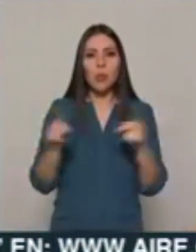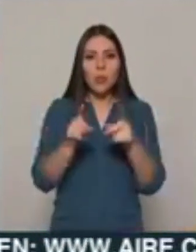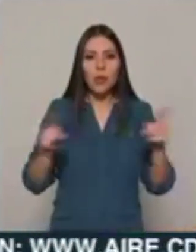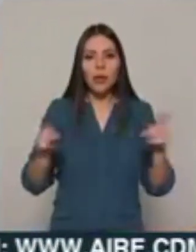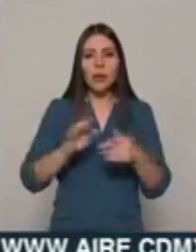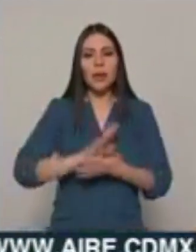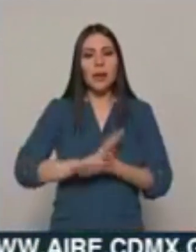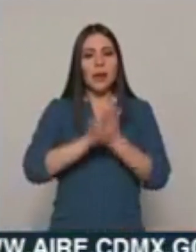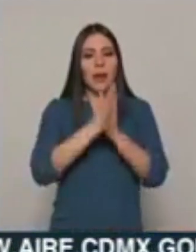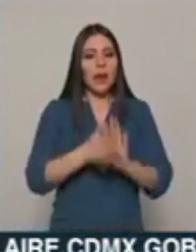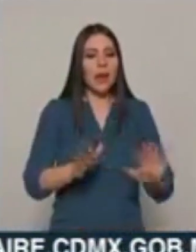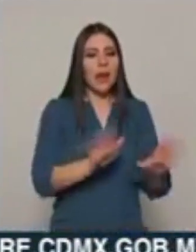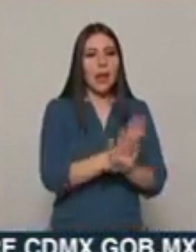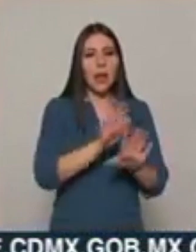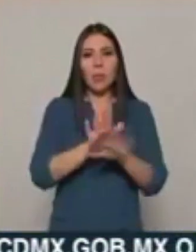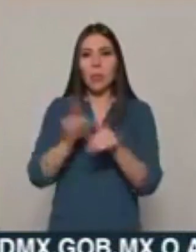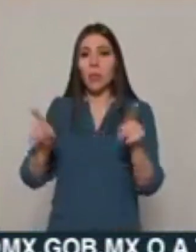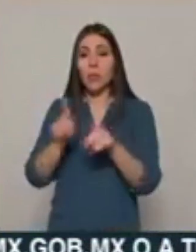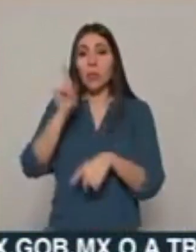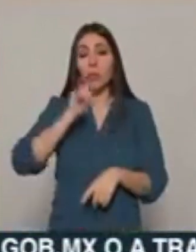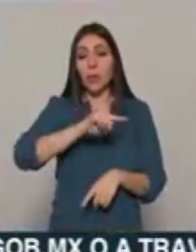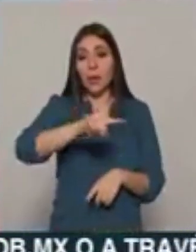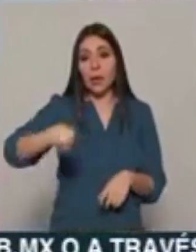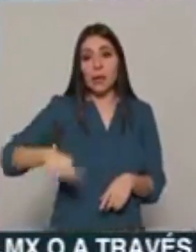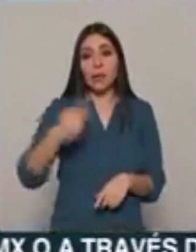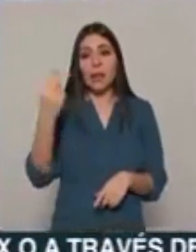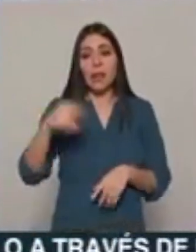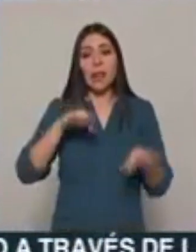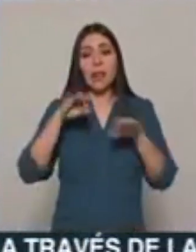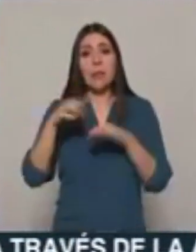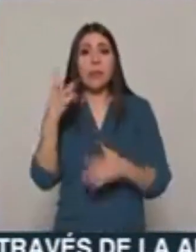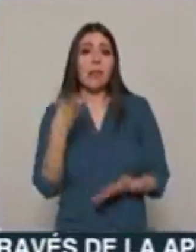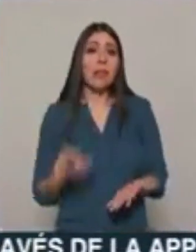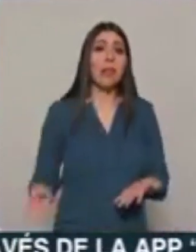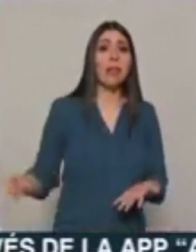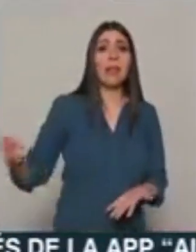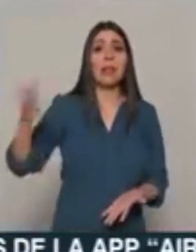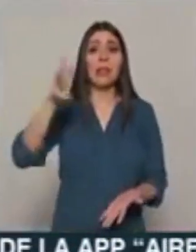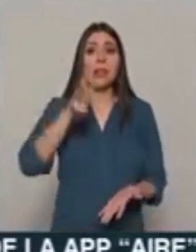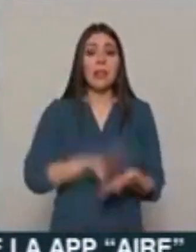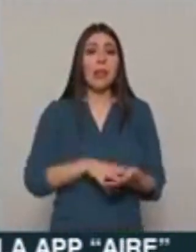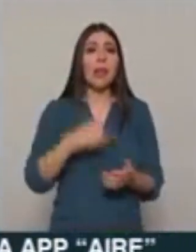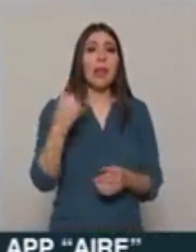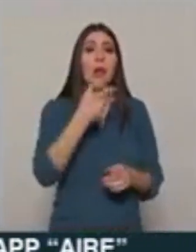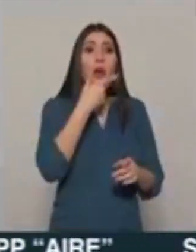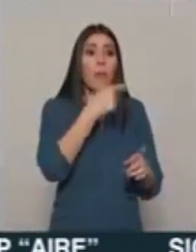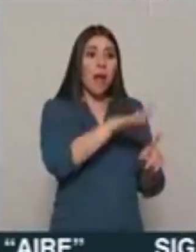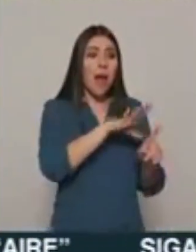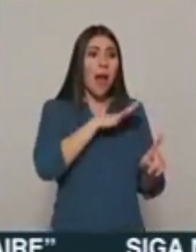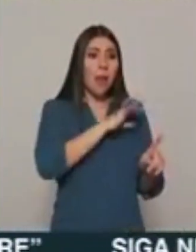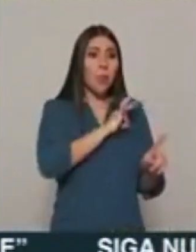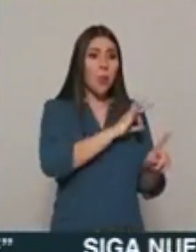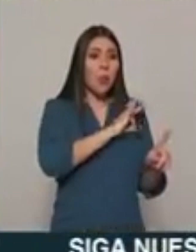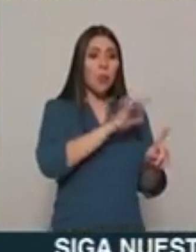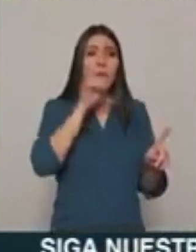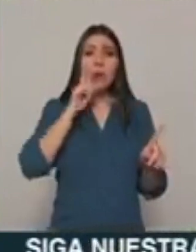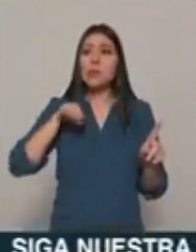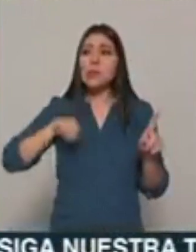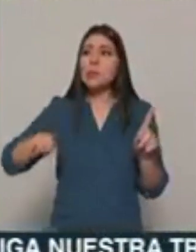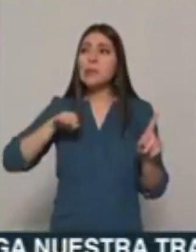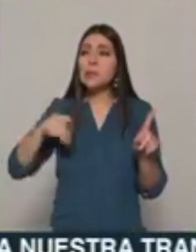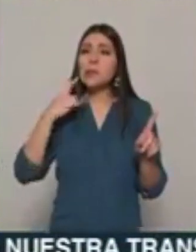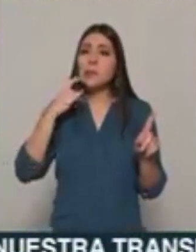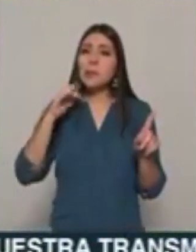industria musical porque las mujeres, dice, tienen que trabajar el triple para lograr lo que los hombres tienen. Siento que todavía nos hace